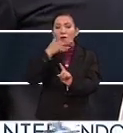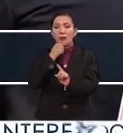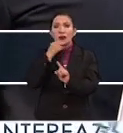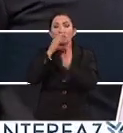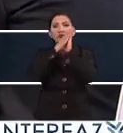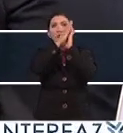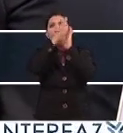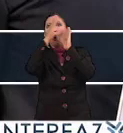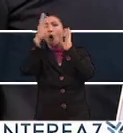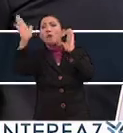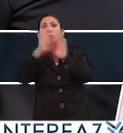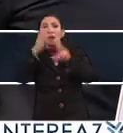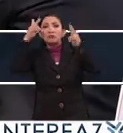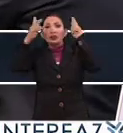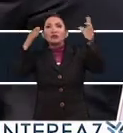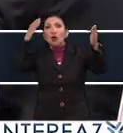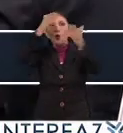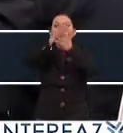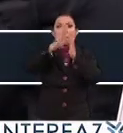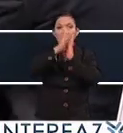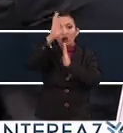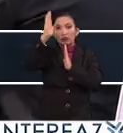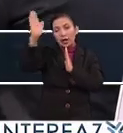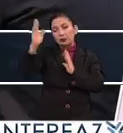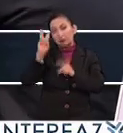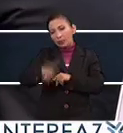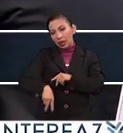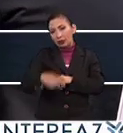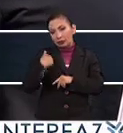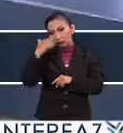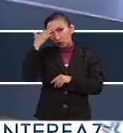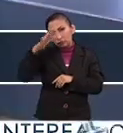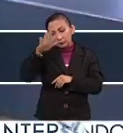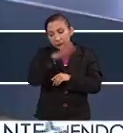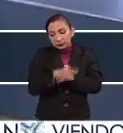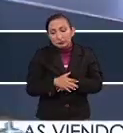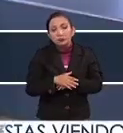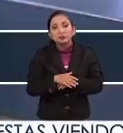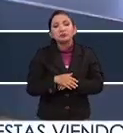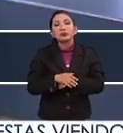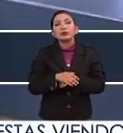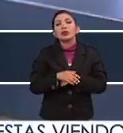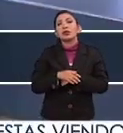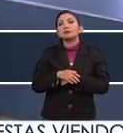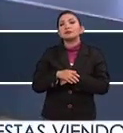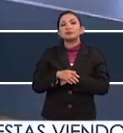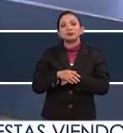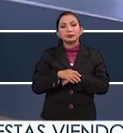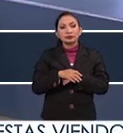alucinante, la más visitada de todas las bibliotecas personales que están ahí. Sus